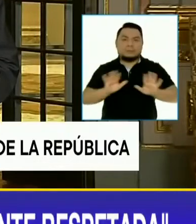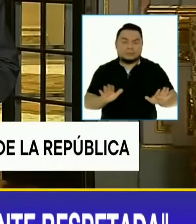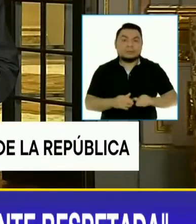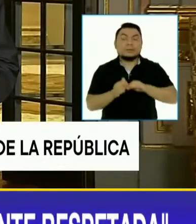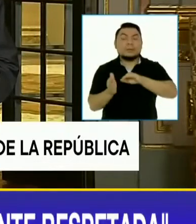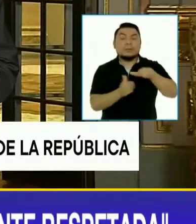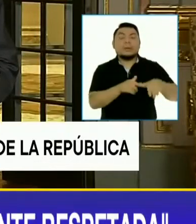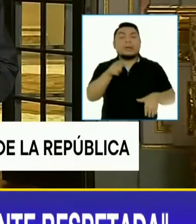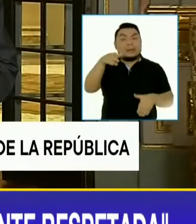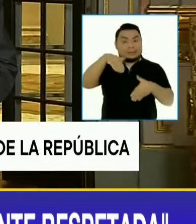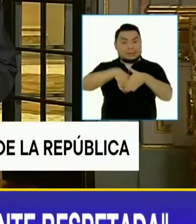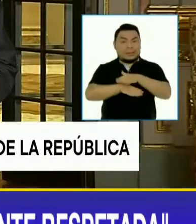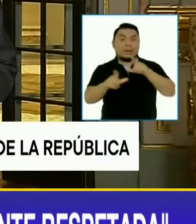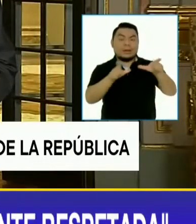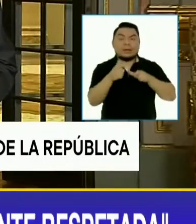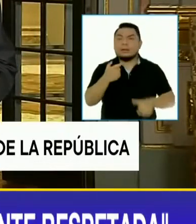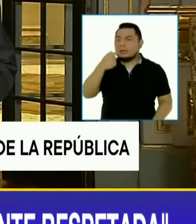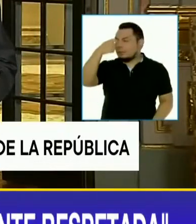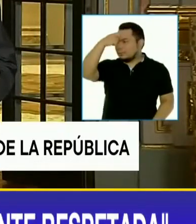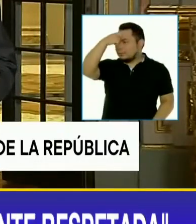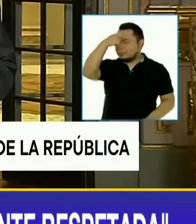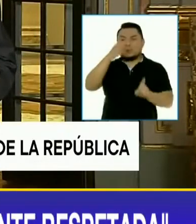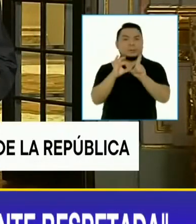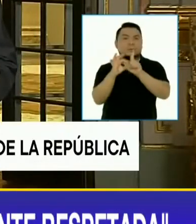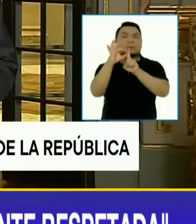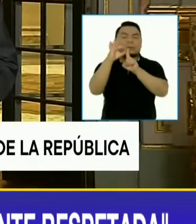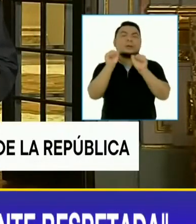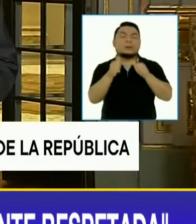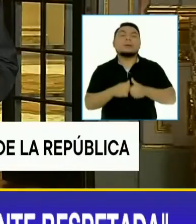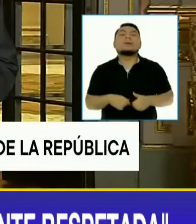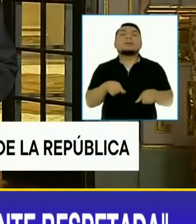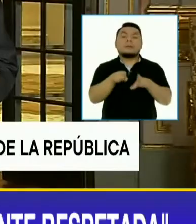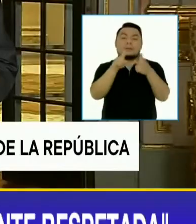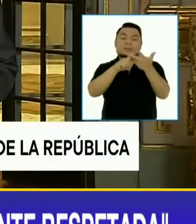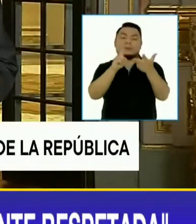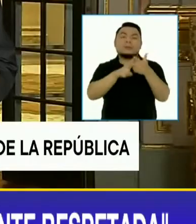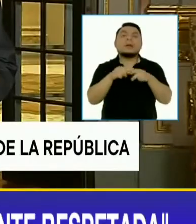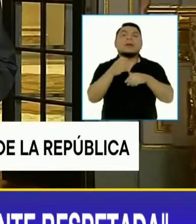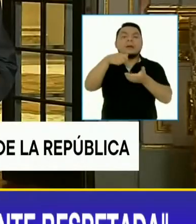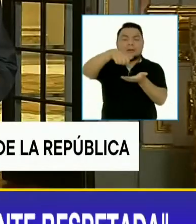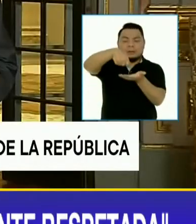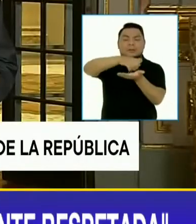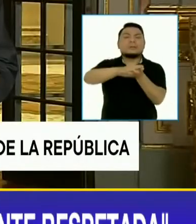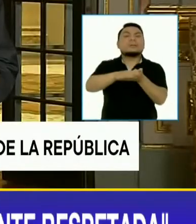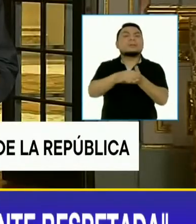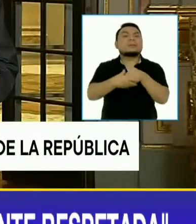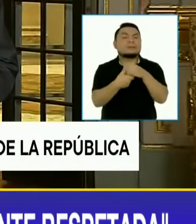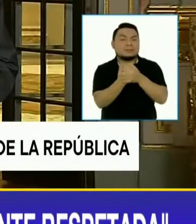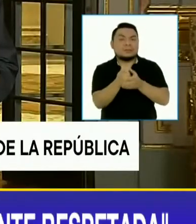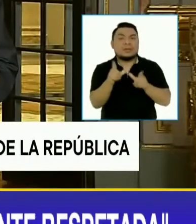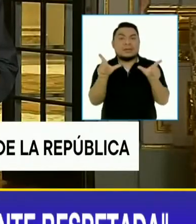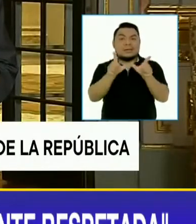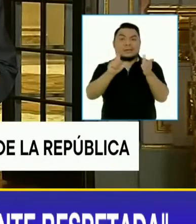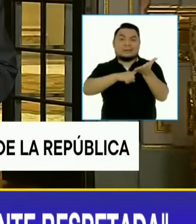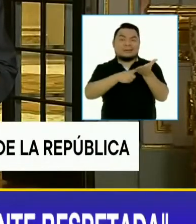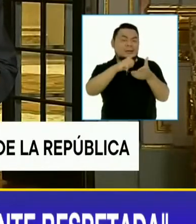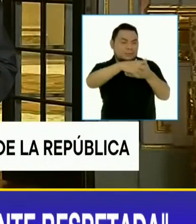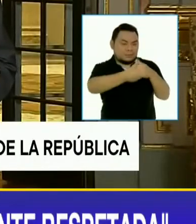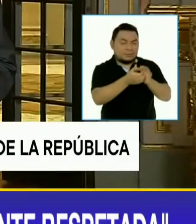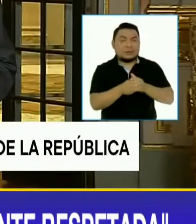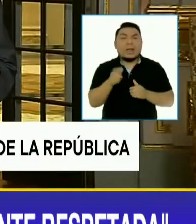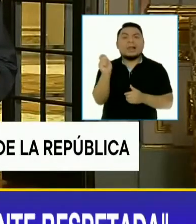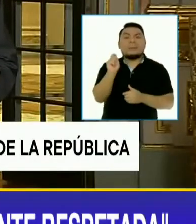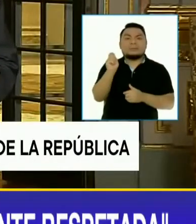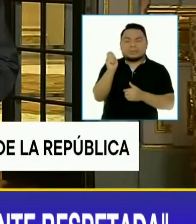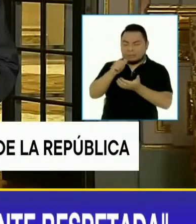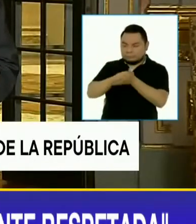lado, se refirió a la coyuntura que vive nuestro país y asegura el presidente Sagasti que nos encontramos frente a uno de los momentos más